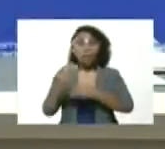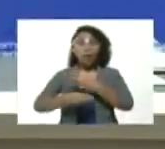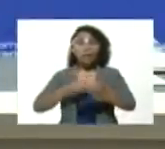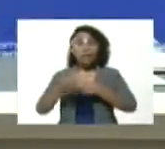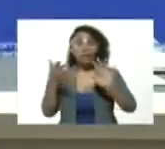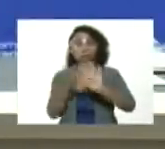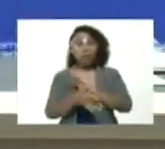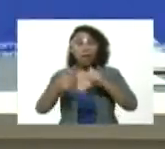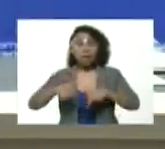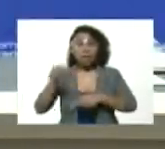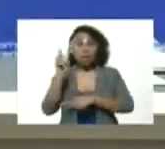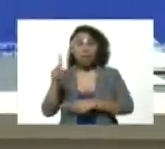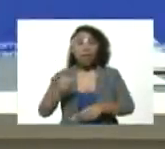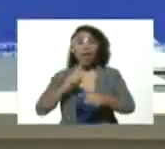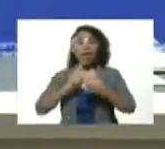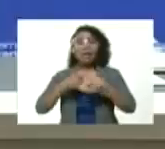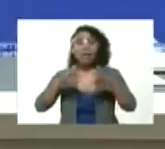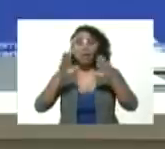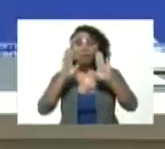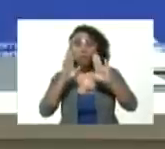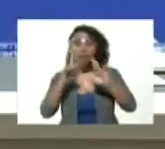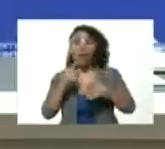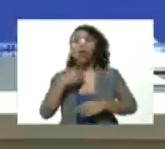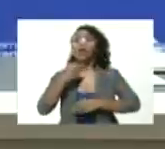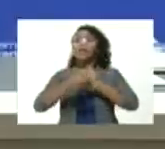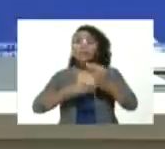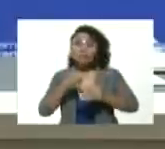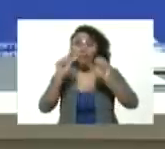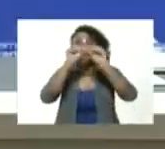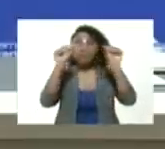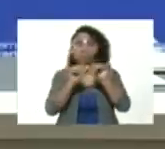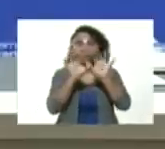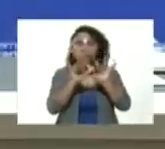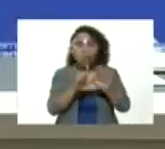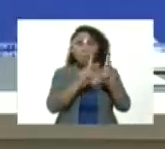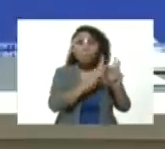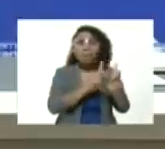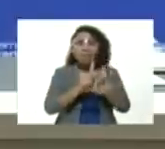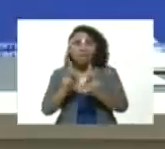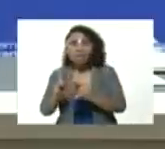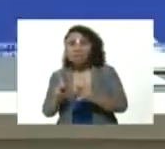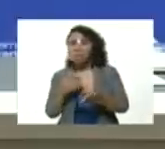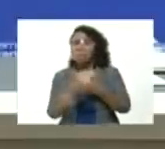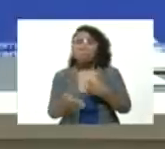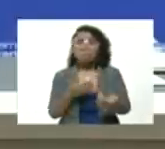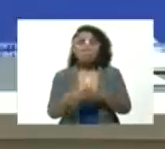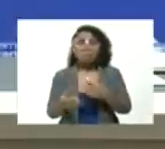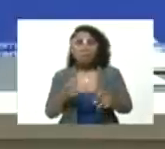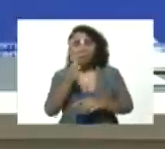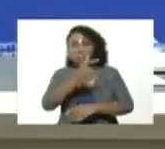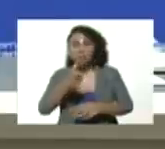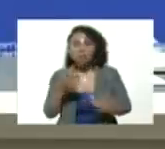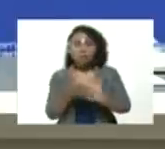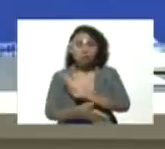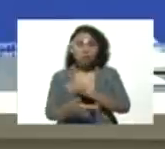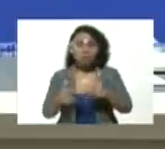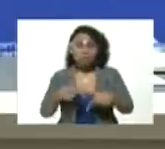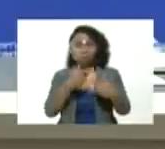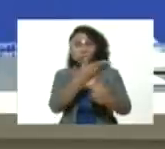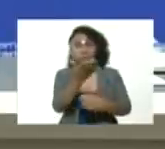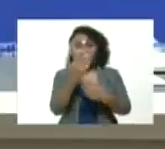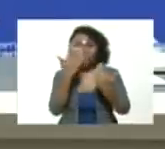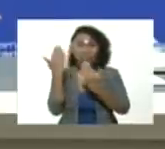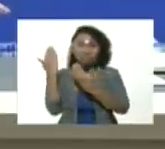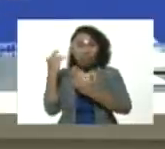causando, exprofeso, lo hicieron sistemático, generalizado, sin distinción. Ustedes allí ven, no solamente al